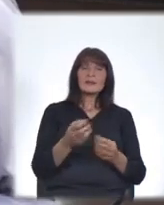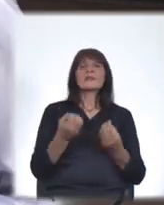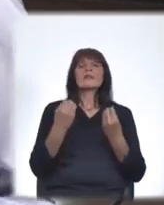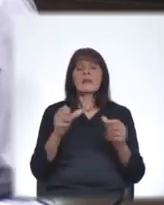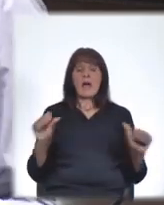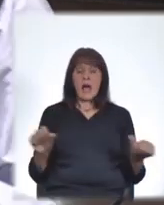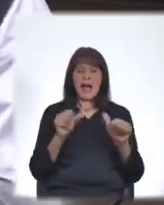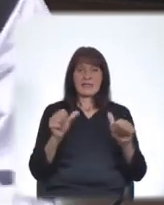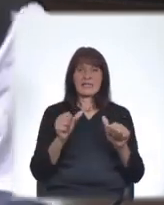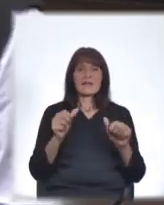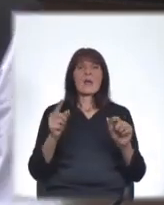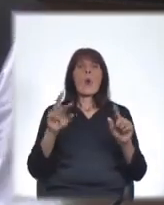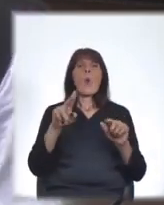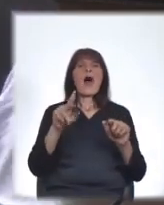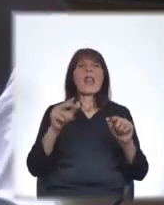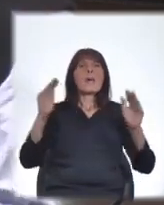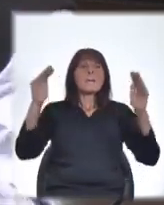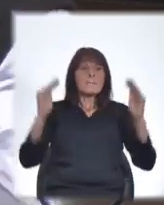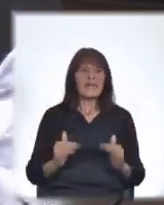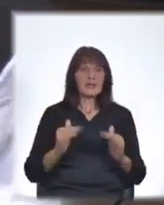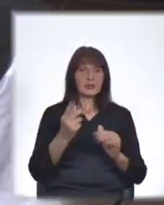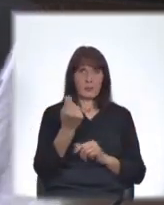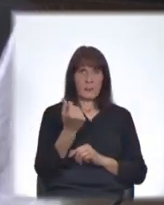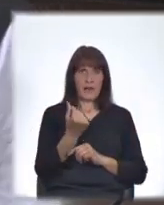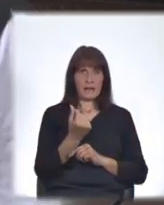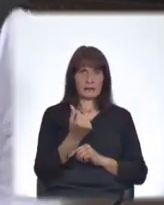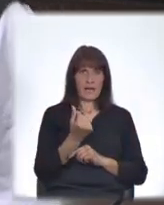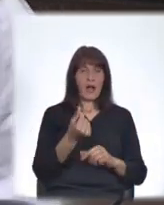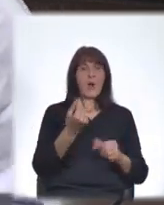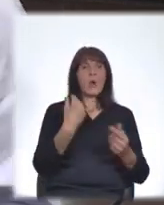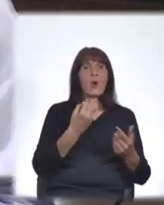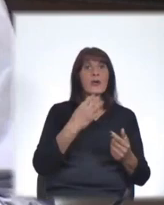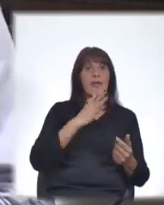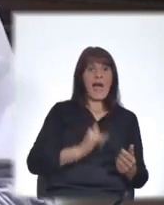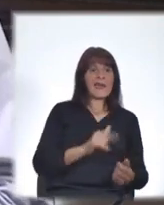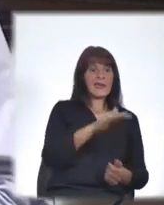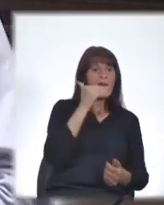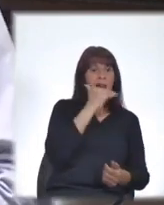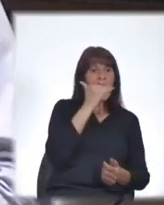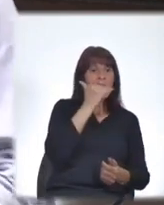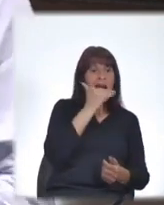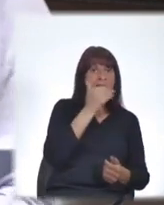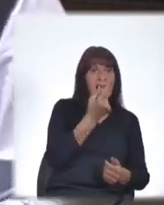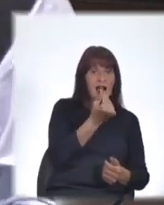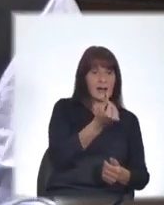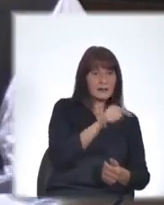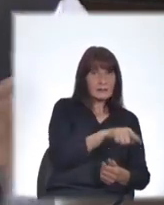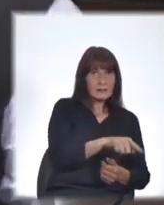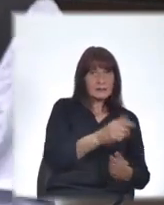hacer que se achiquen los bolsillos, se achiquen lo que existe en las cajas registradoras